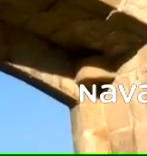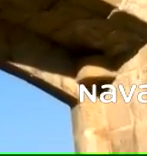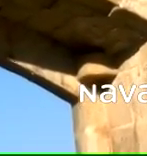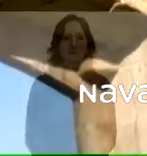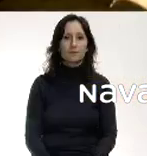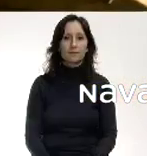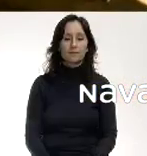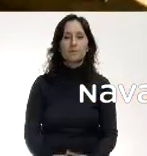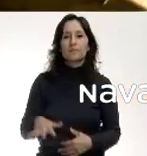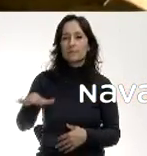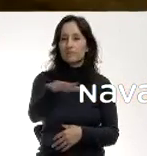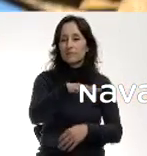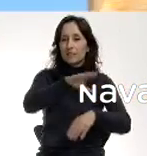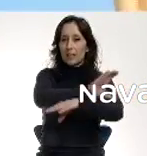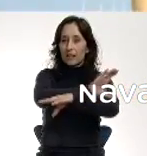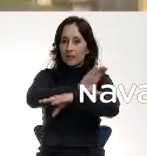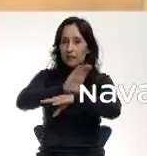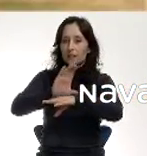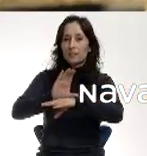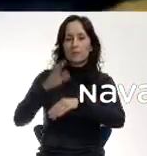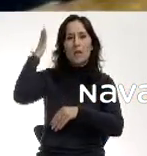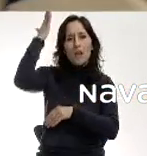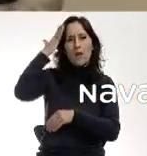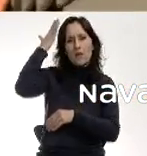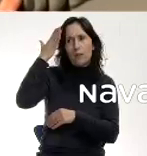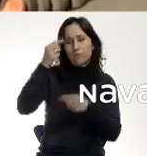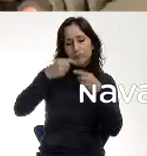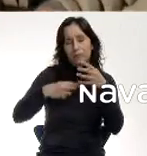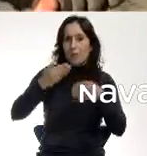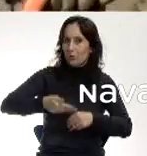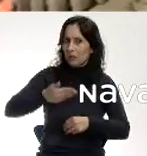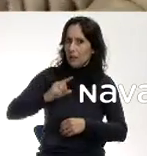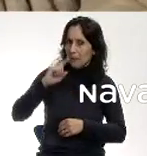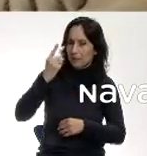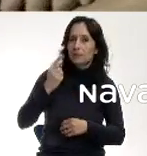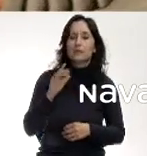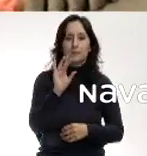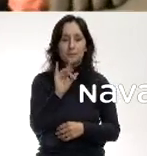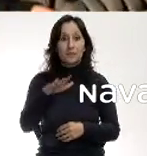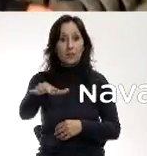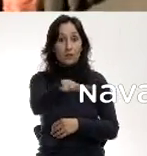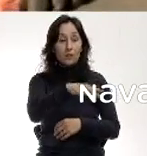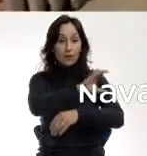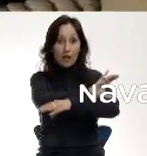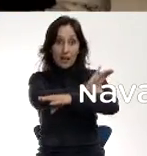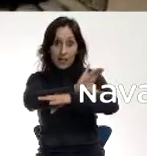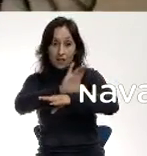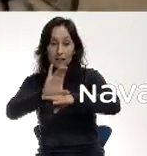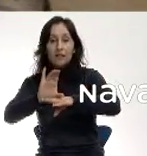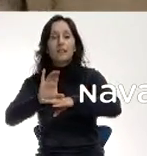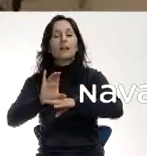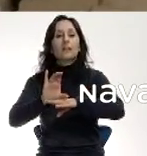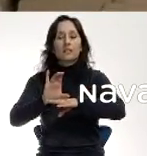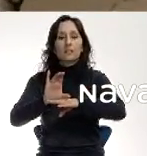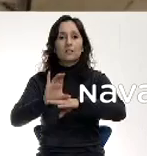Esta fortificación, Pablo, es una de las más importantes de Navarra. Sí, efectivamente, es el cerco de Artajona, es el único